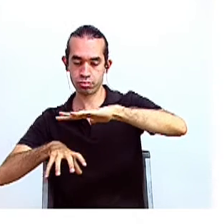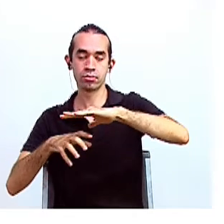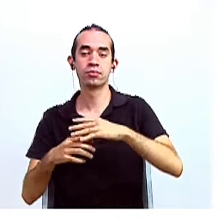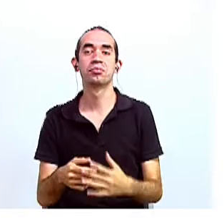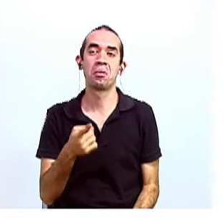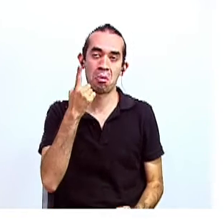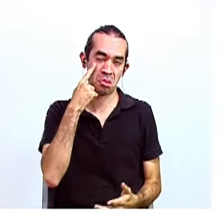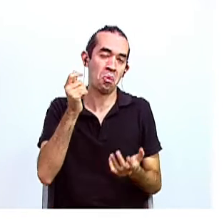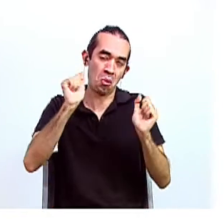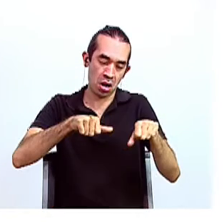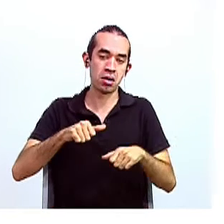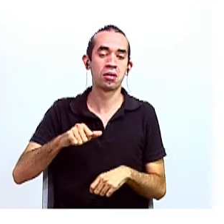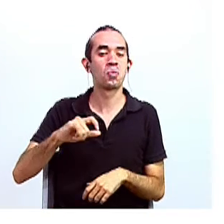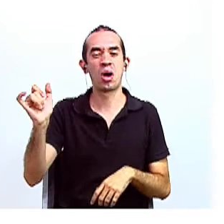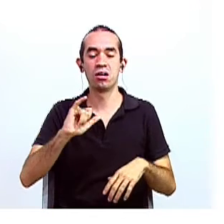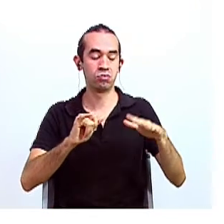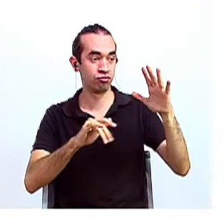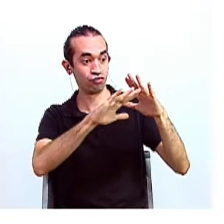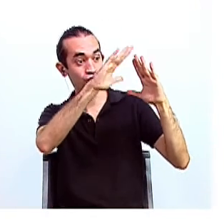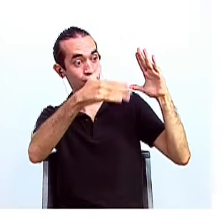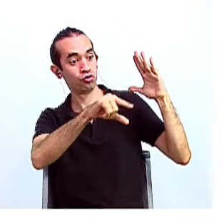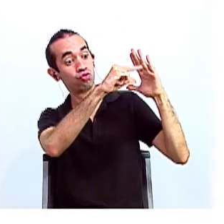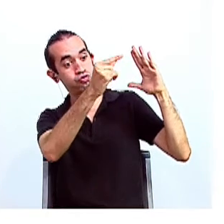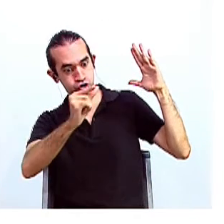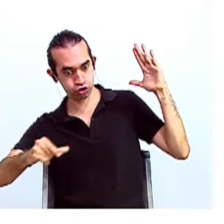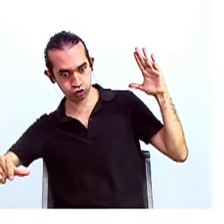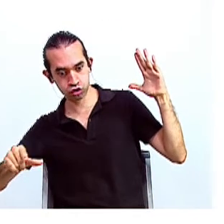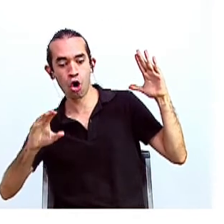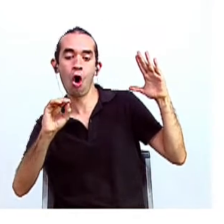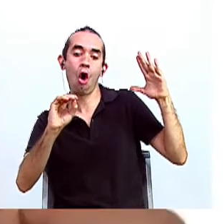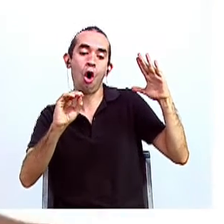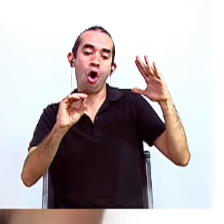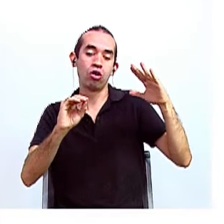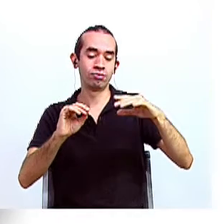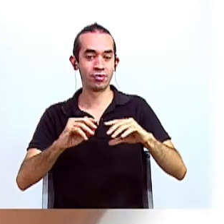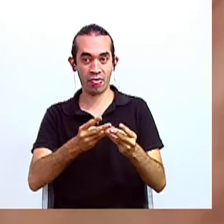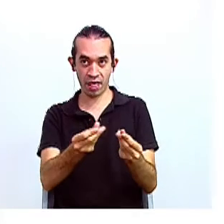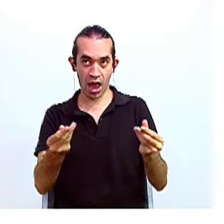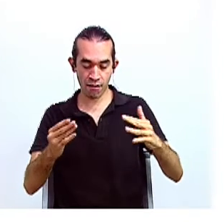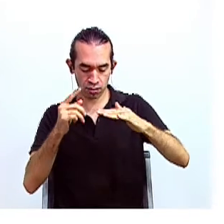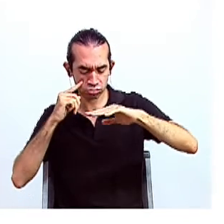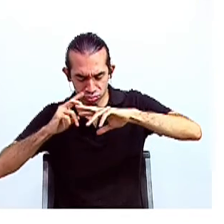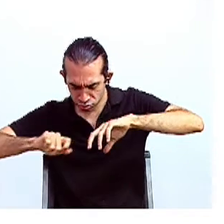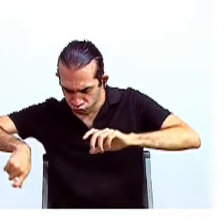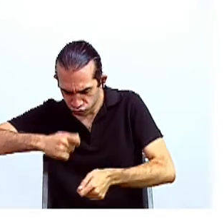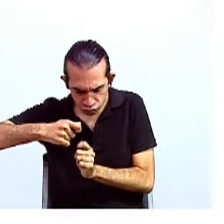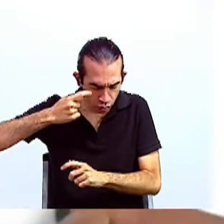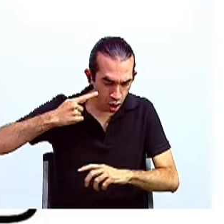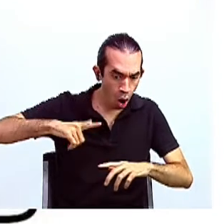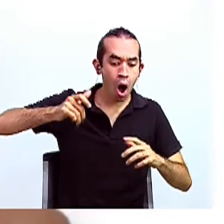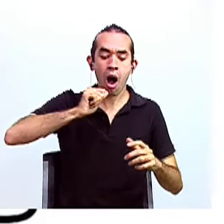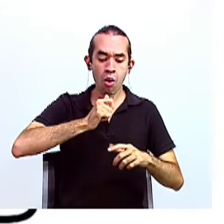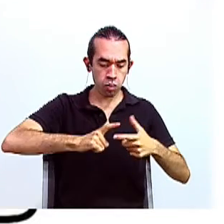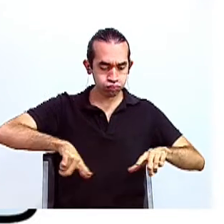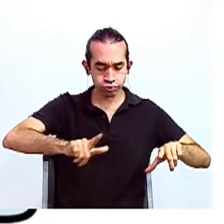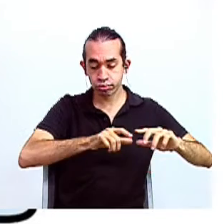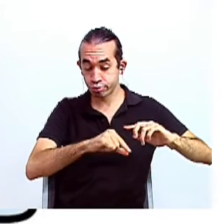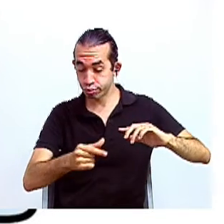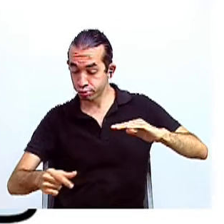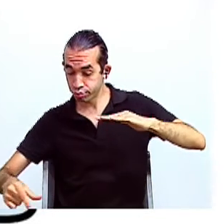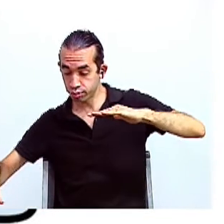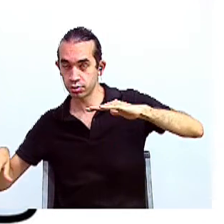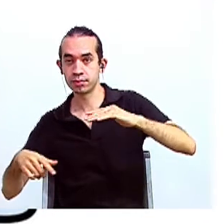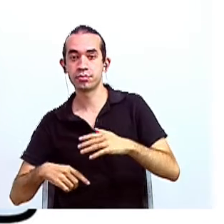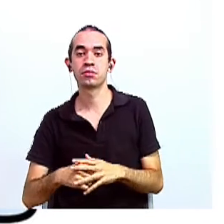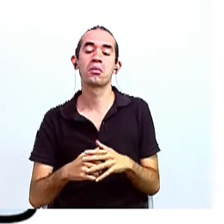del terreno, también circulación subterránea. En el caso de la nieve y el granizo pasan a estado líquido mediante